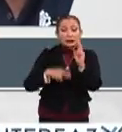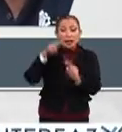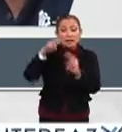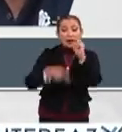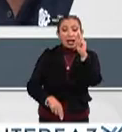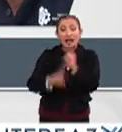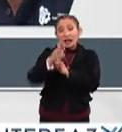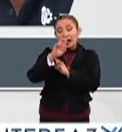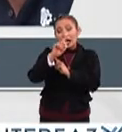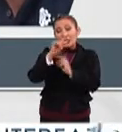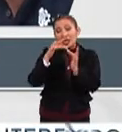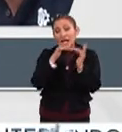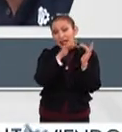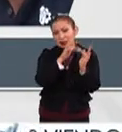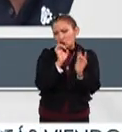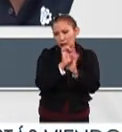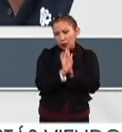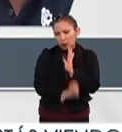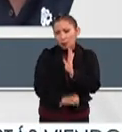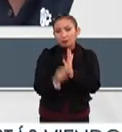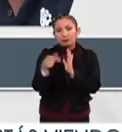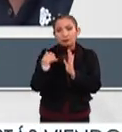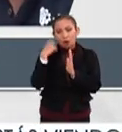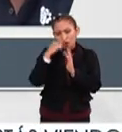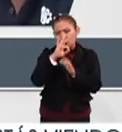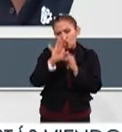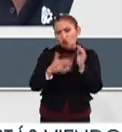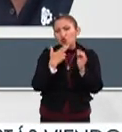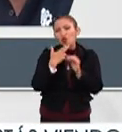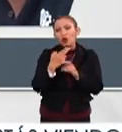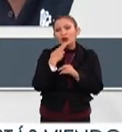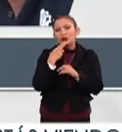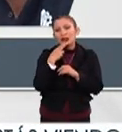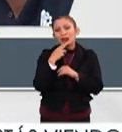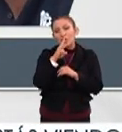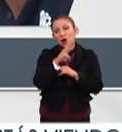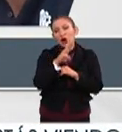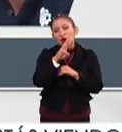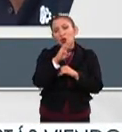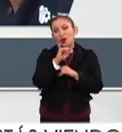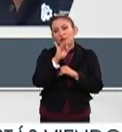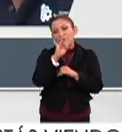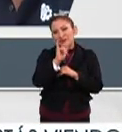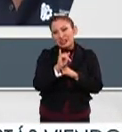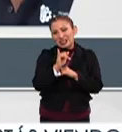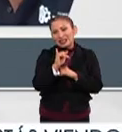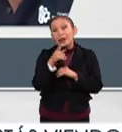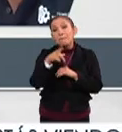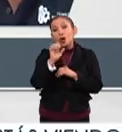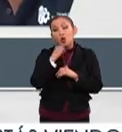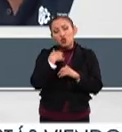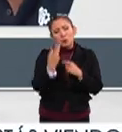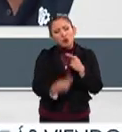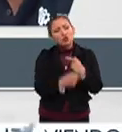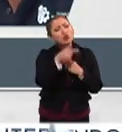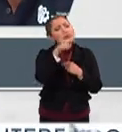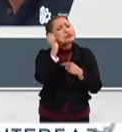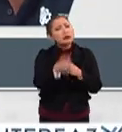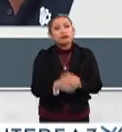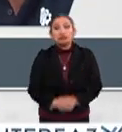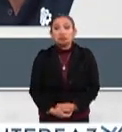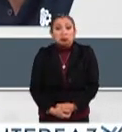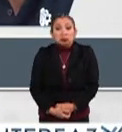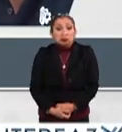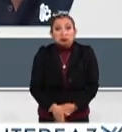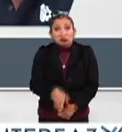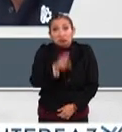redes inalámbricas. Te pongo un ejemplo, yo creo que todos hemos utilizado Wi-Fi o Wi-Fi, sin embargo, cuando yo le pregunto a alguien qué es, no